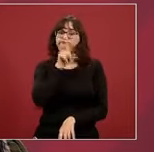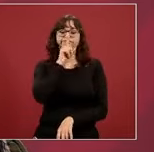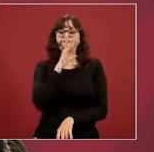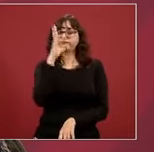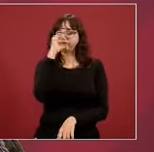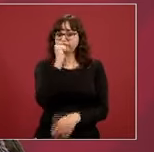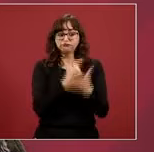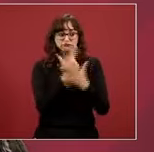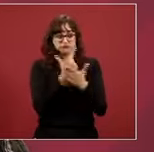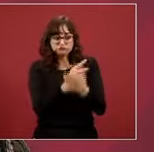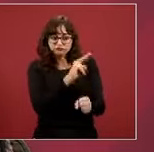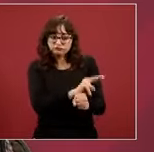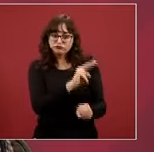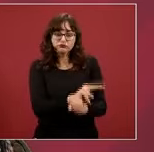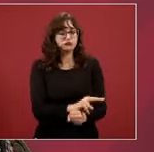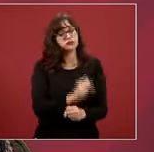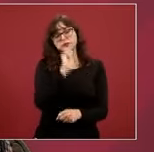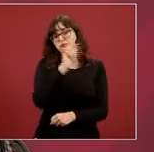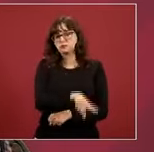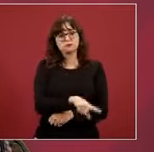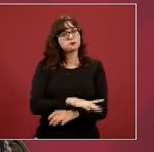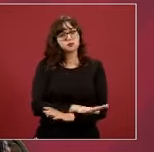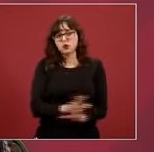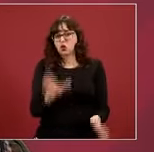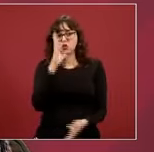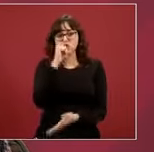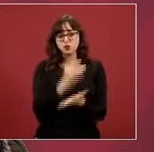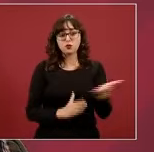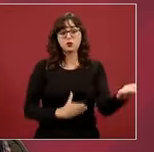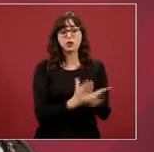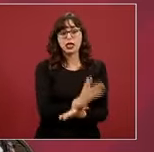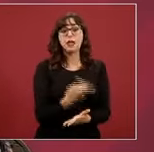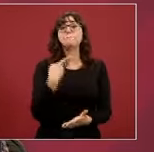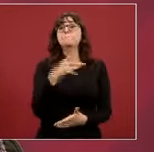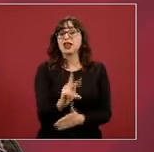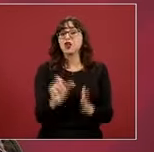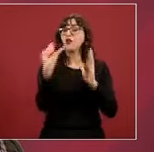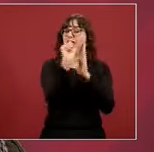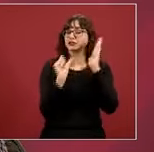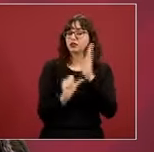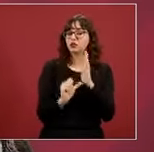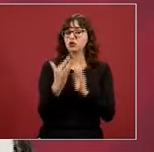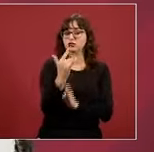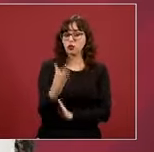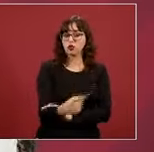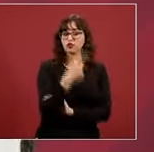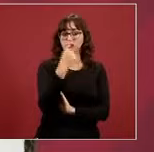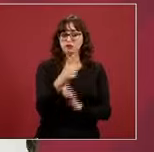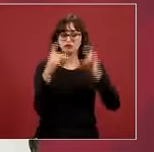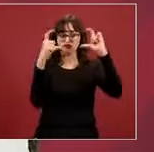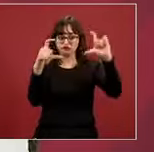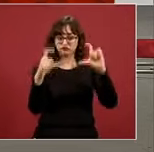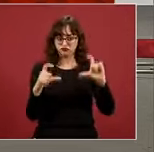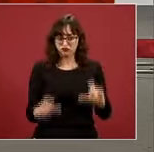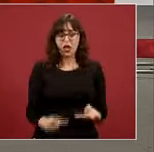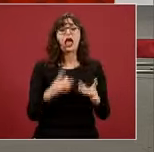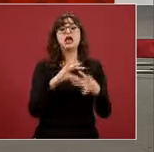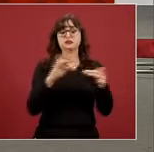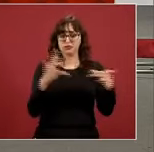las mismas como institución. Sin embargo, hay un artículo, el 51 de los estatutos, que establece quiénes son las